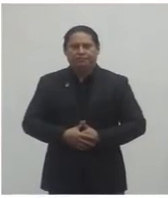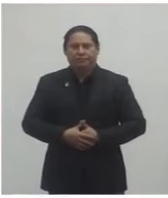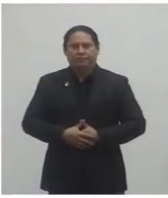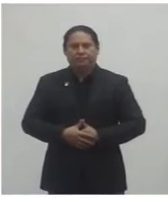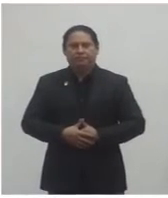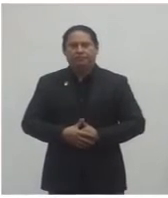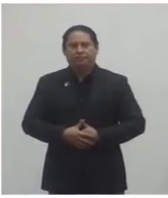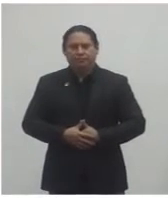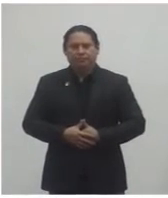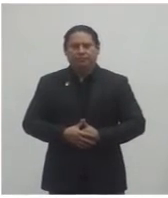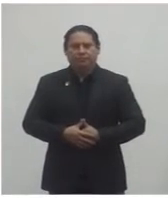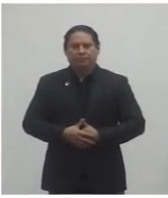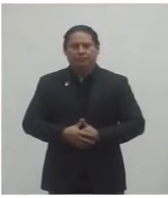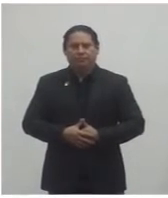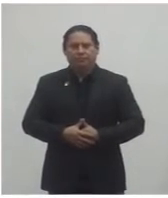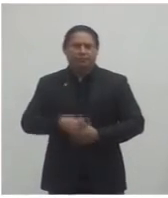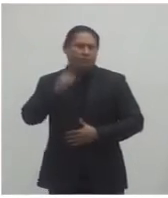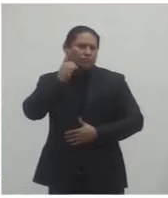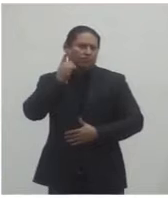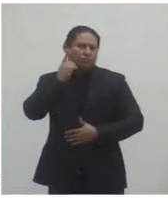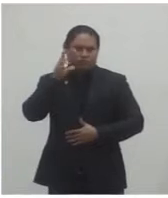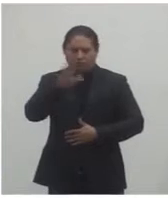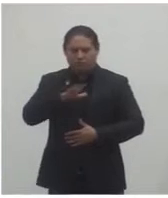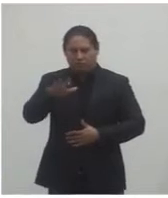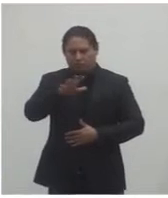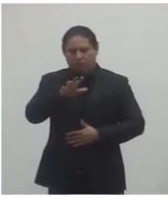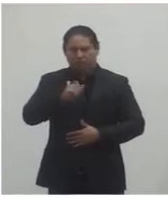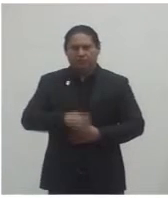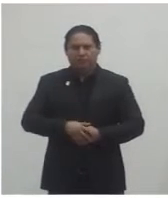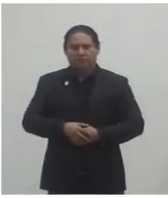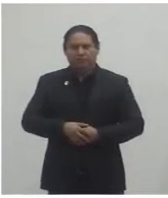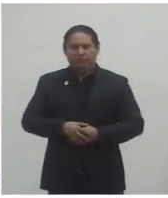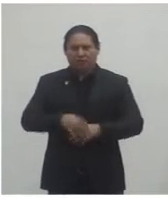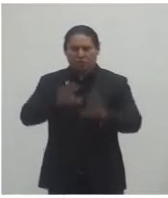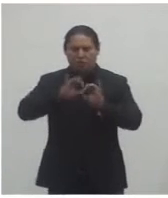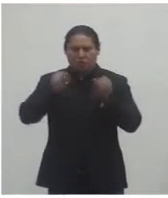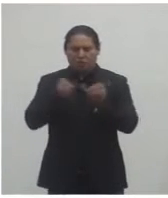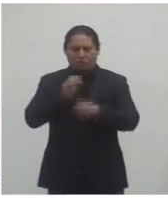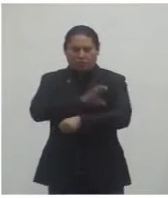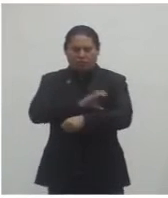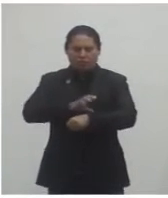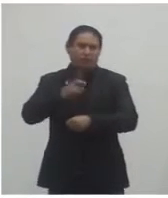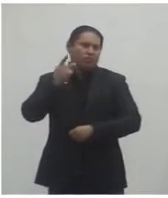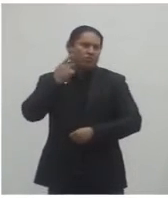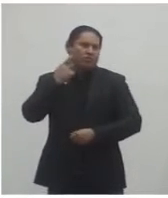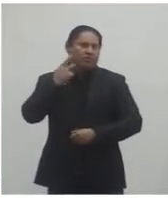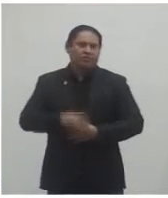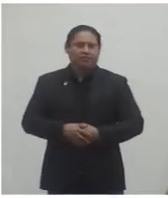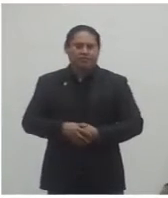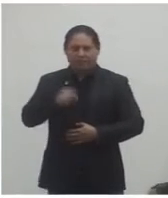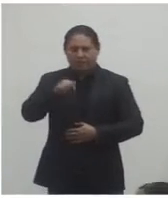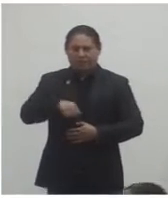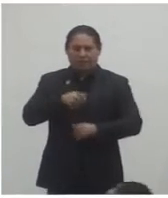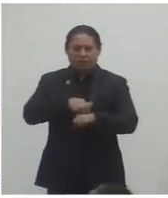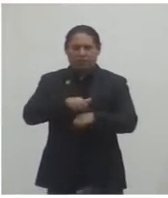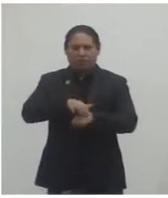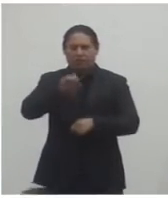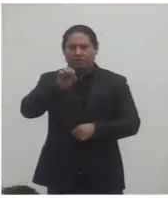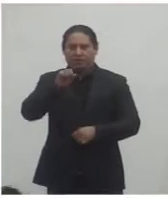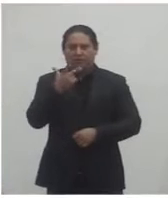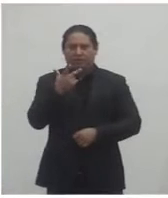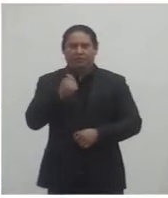Chiapas. Las suscritas diputadas y diputados integrantes de la Junta de Coordinación Política de esta